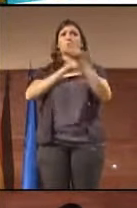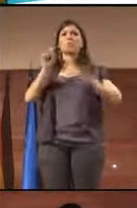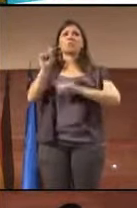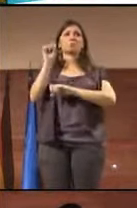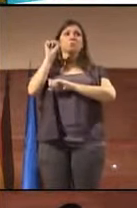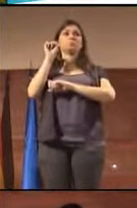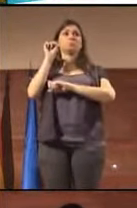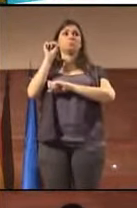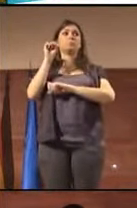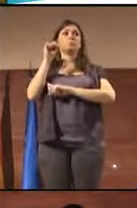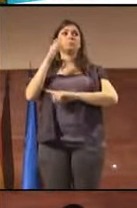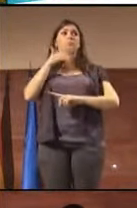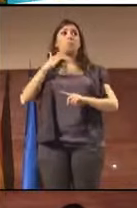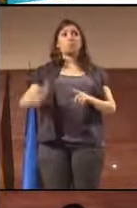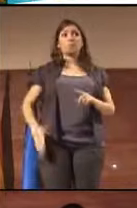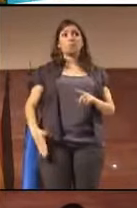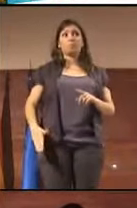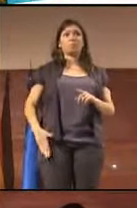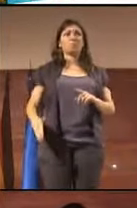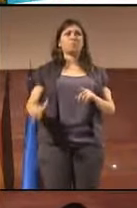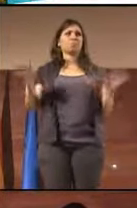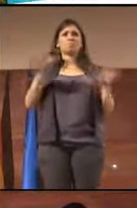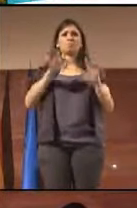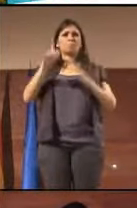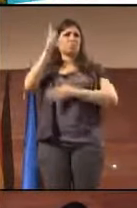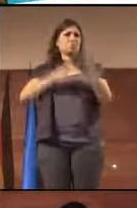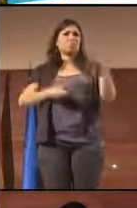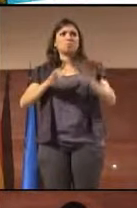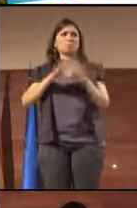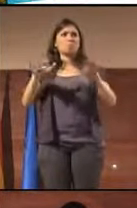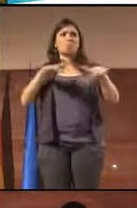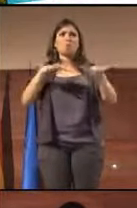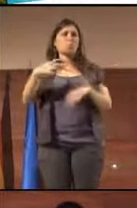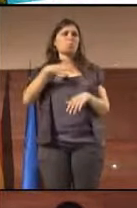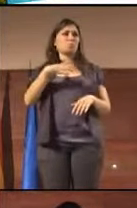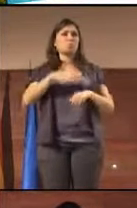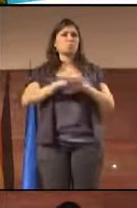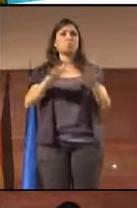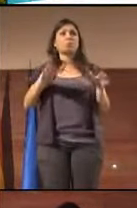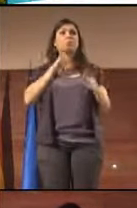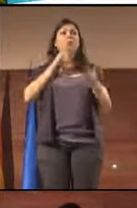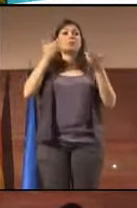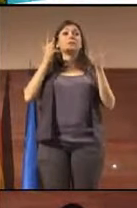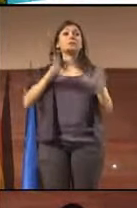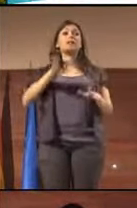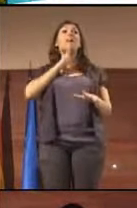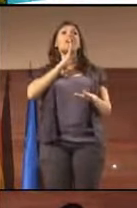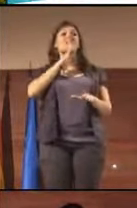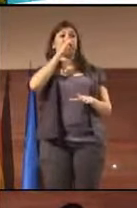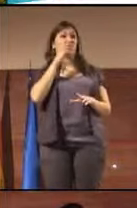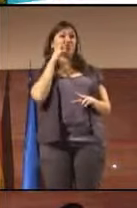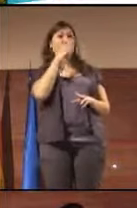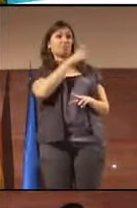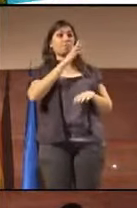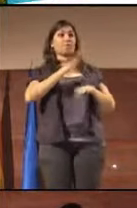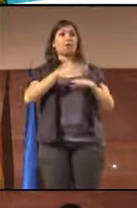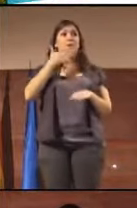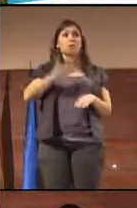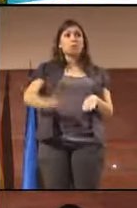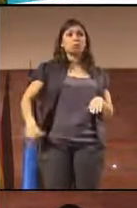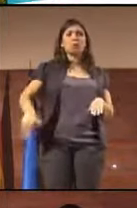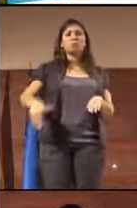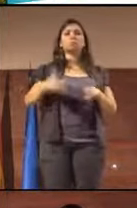una rigidez en el miembro inferior derecho tan marcada que ni con la silla que habíamos visto antes para amputados